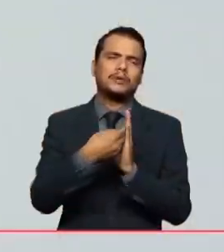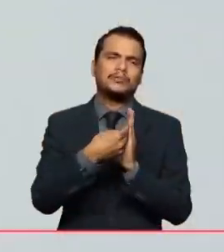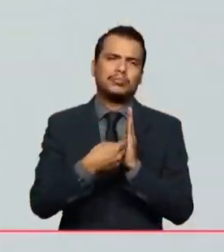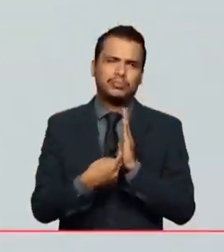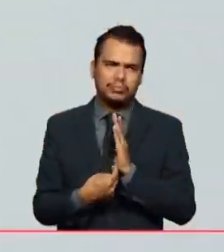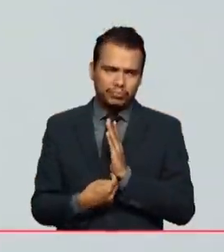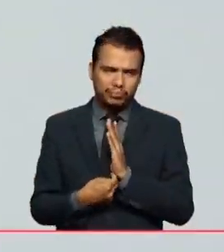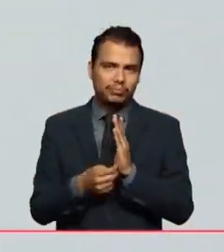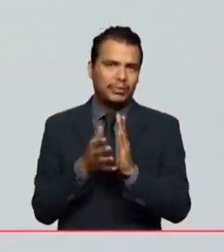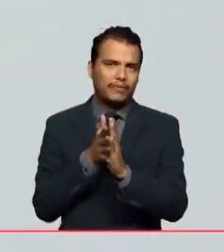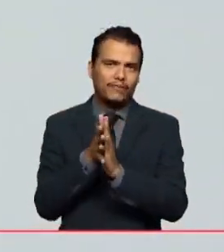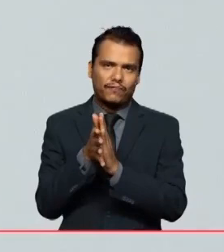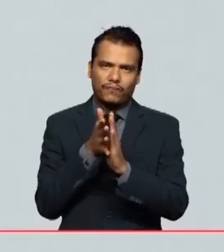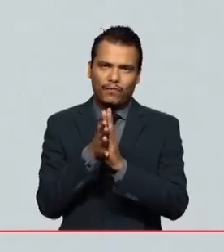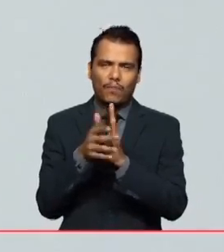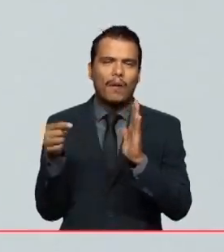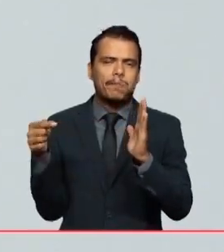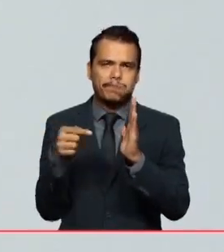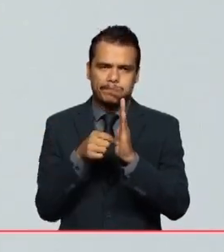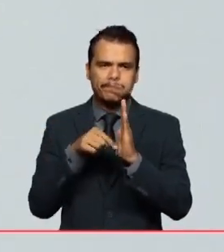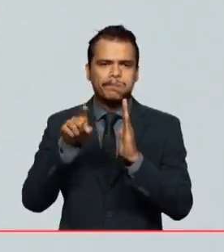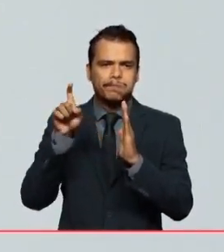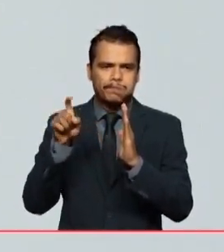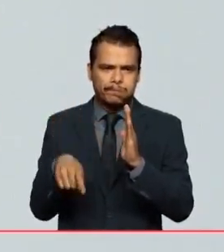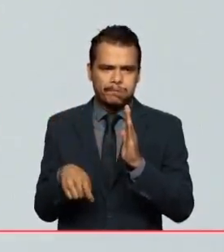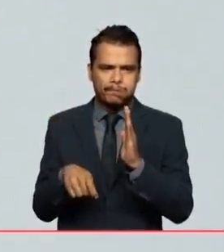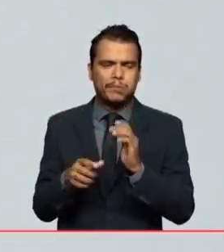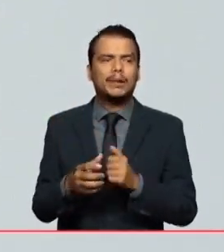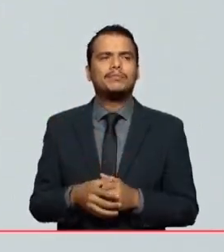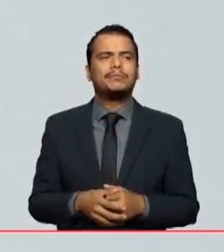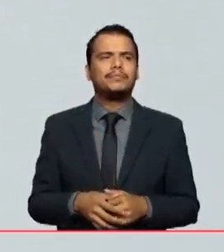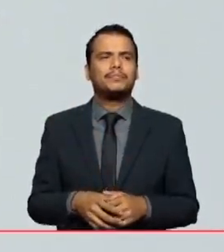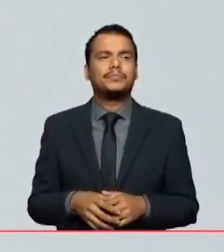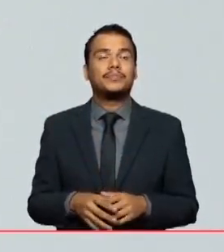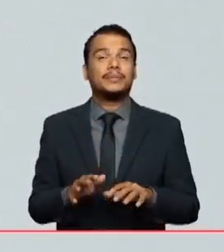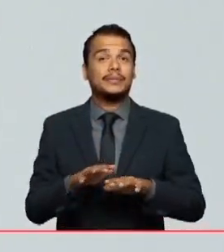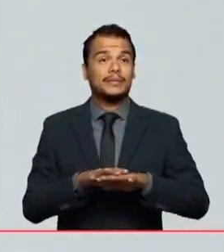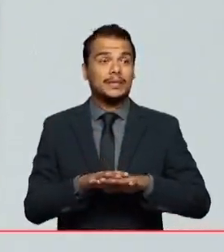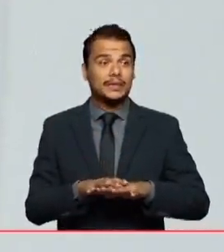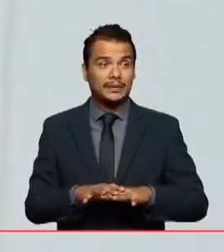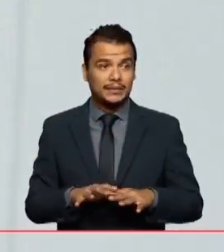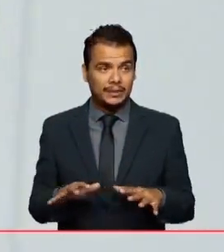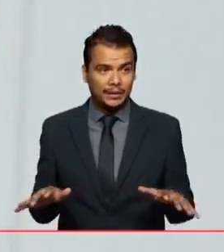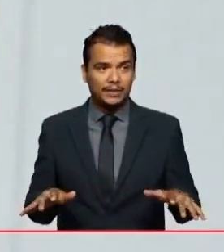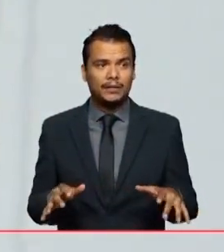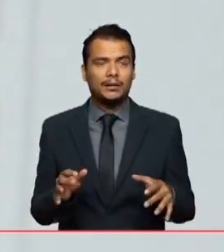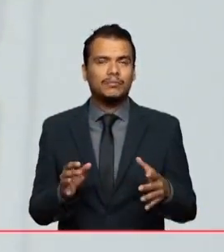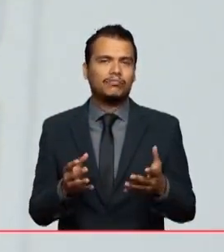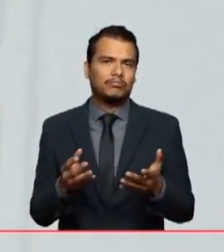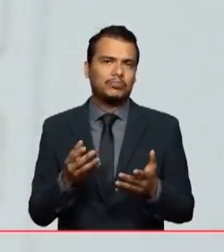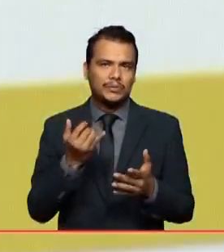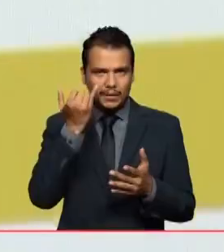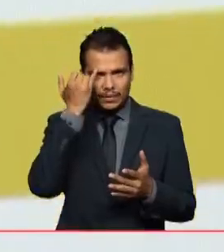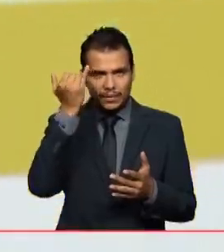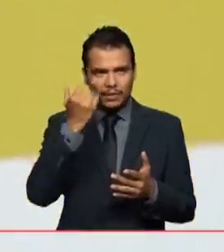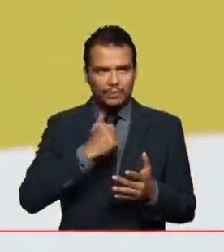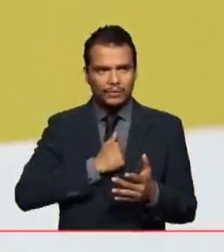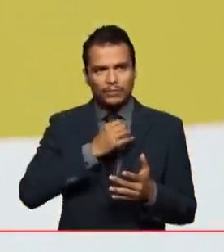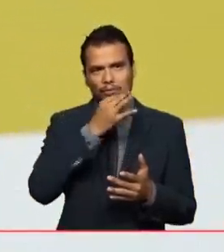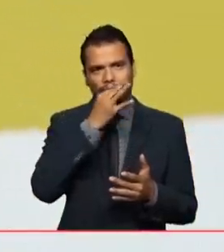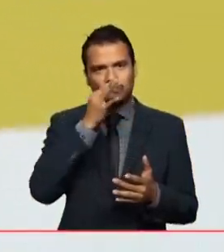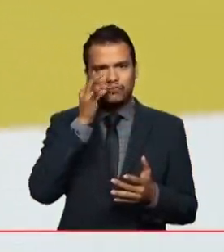como nombres, apellidos, correo electrónico, tipo de documento y el número, así como una contraseña segura que debe